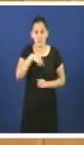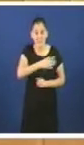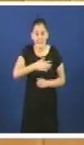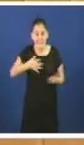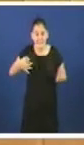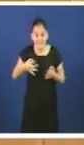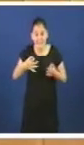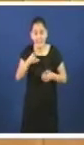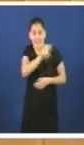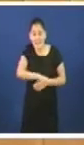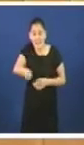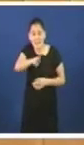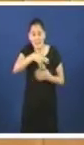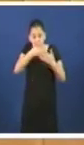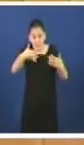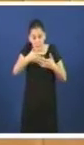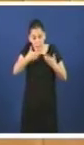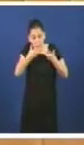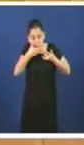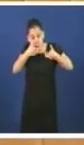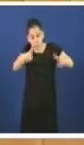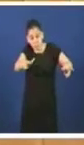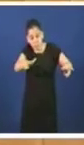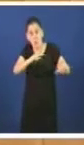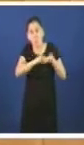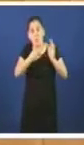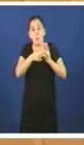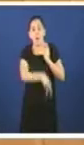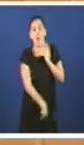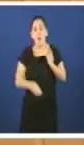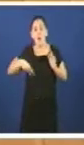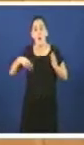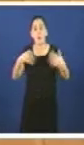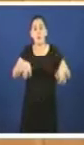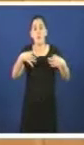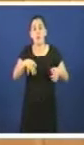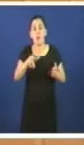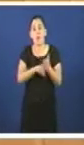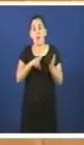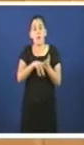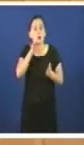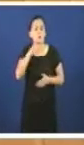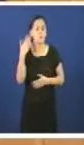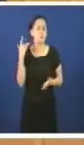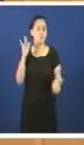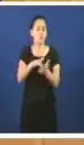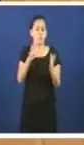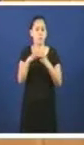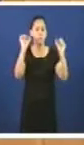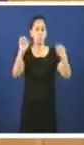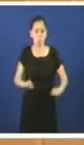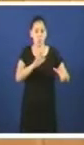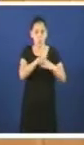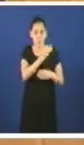literalmente los apartados del plano xeral de normalización da lingua galega no se hundía pactados por lo partido popular también